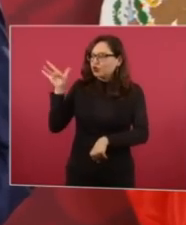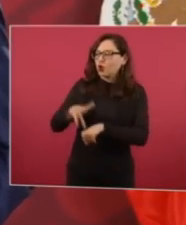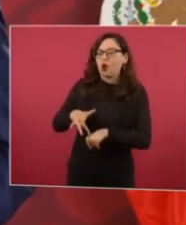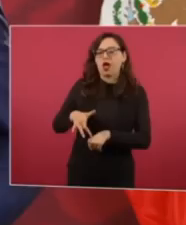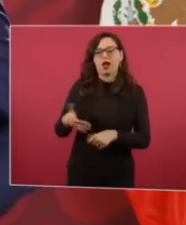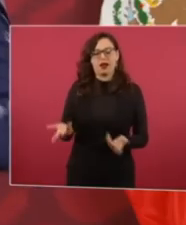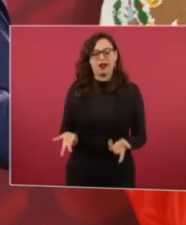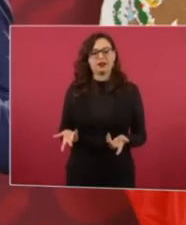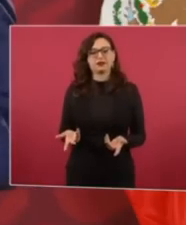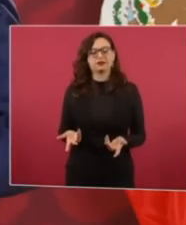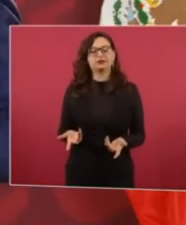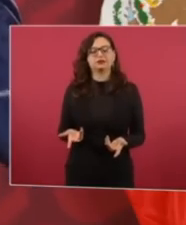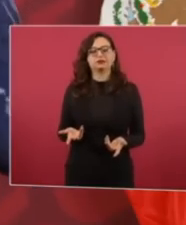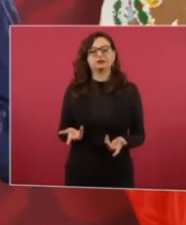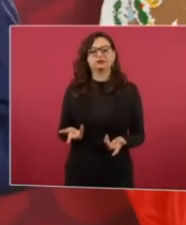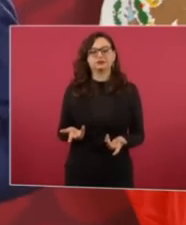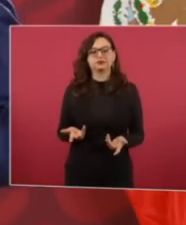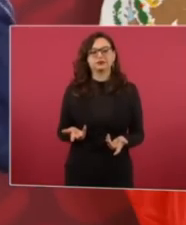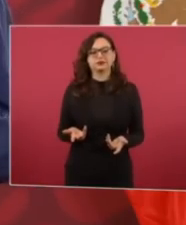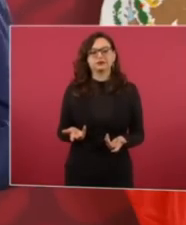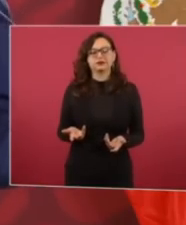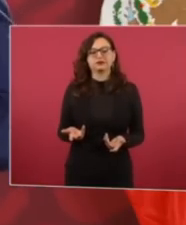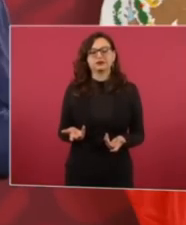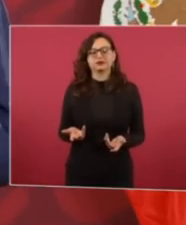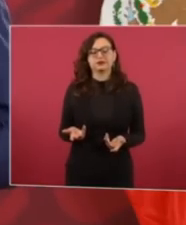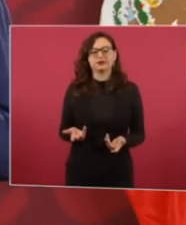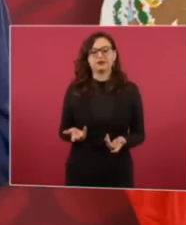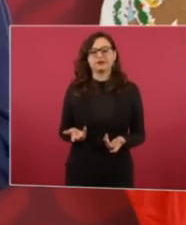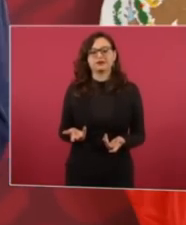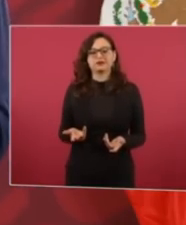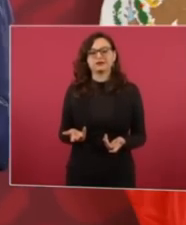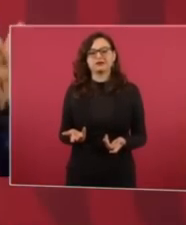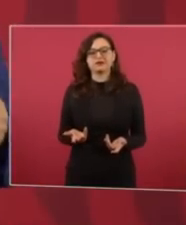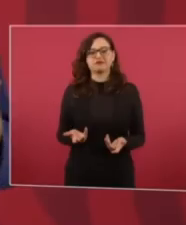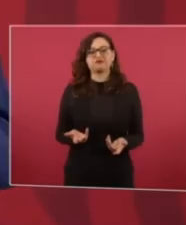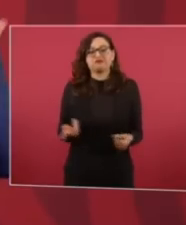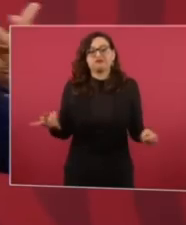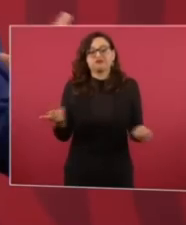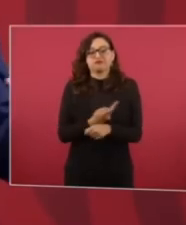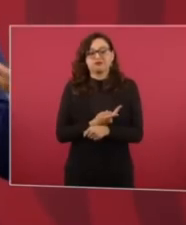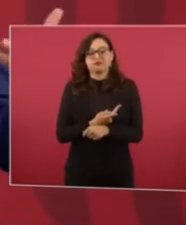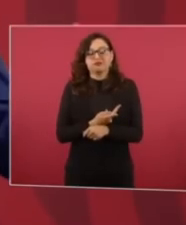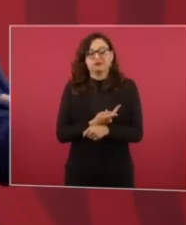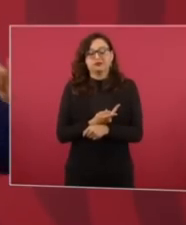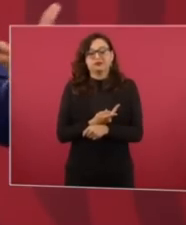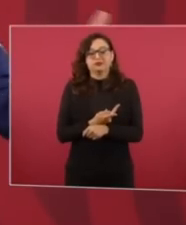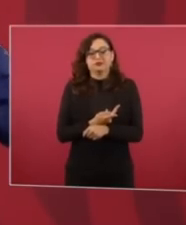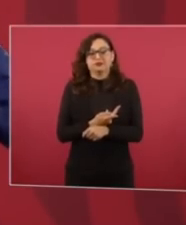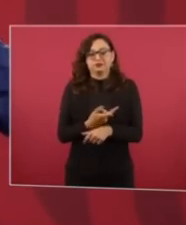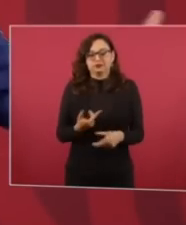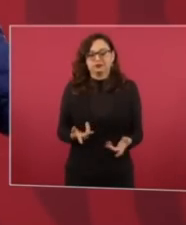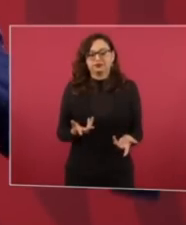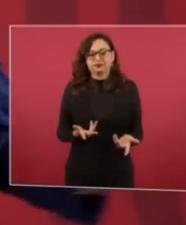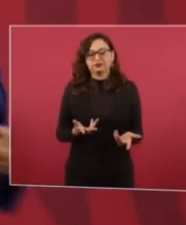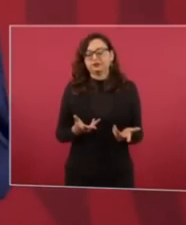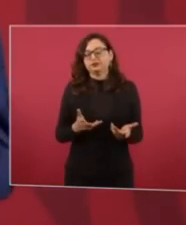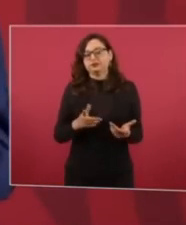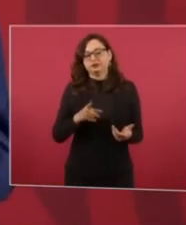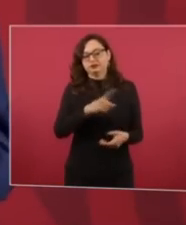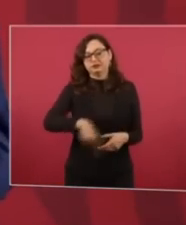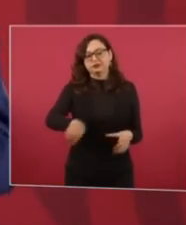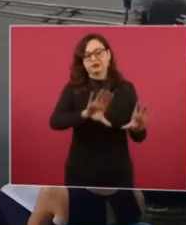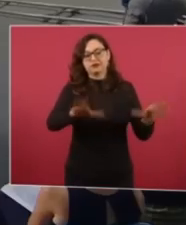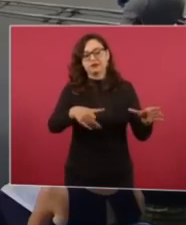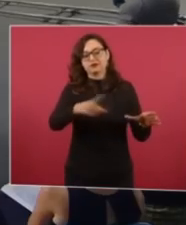y están aflorando emergiendo todo eso que estaba ahí